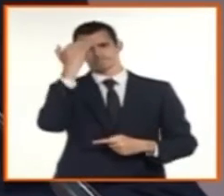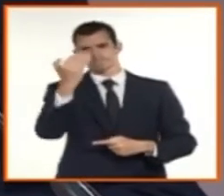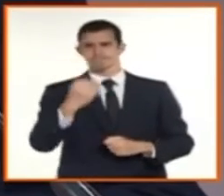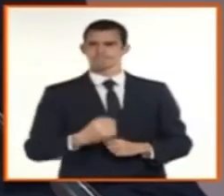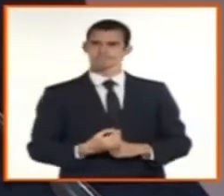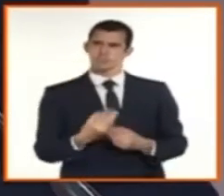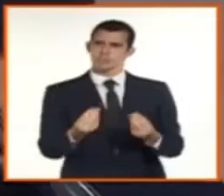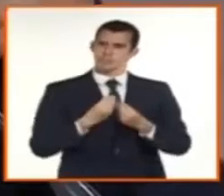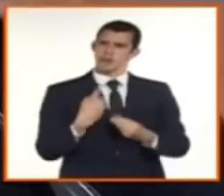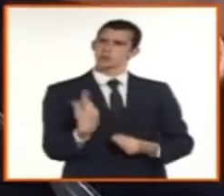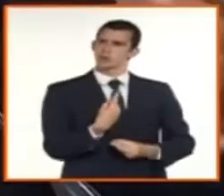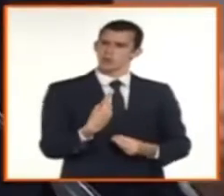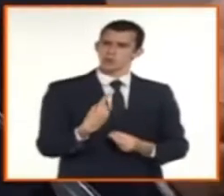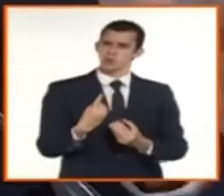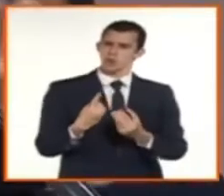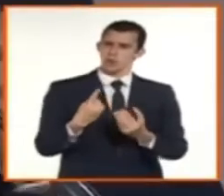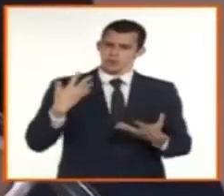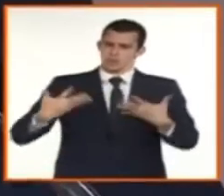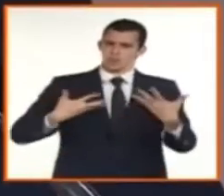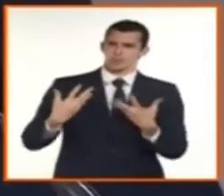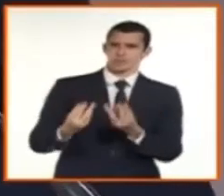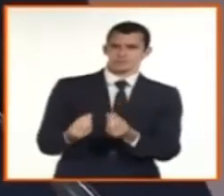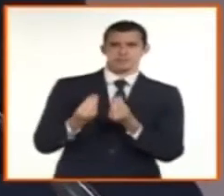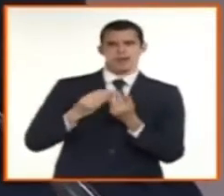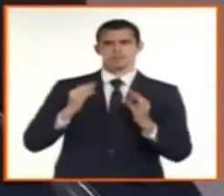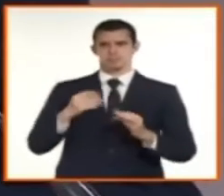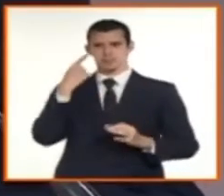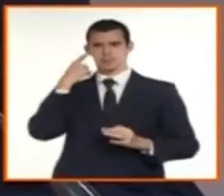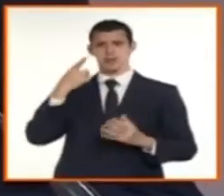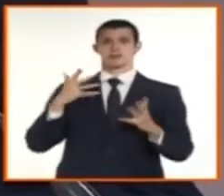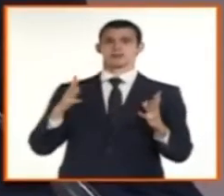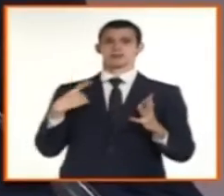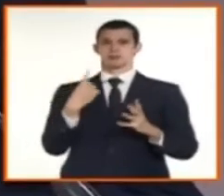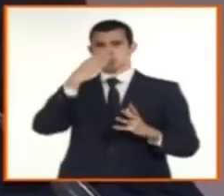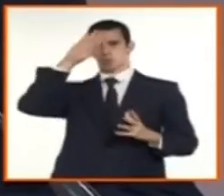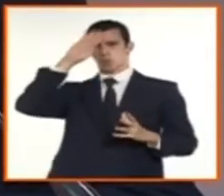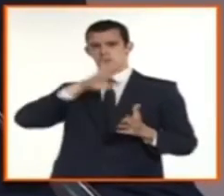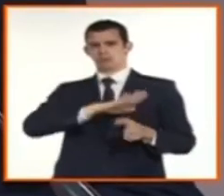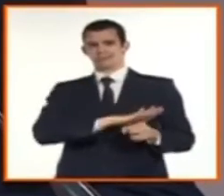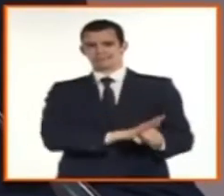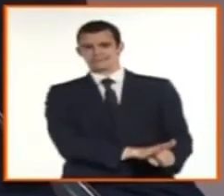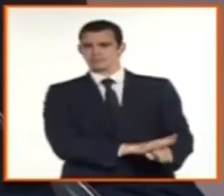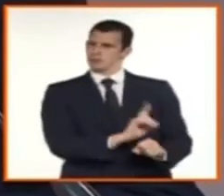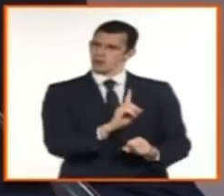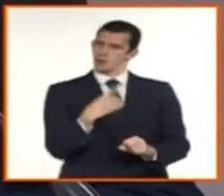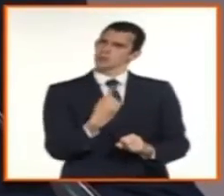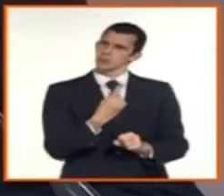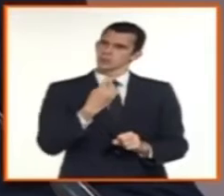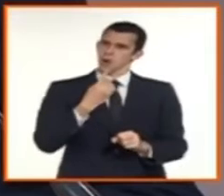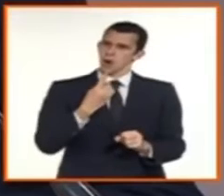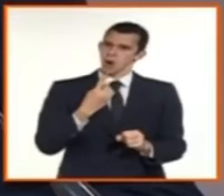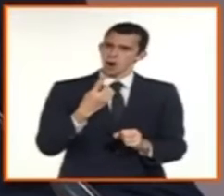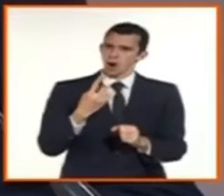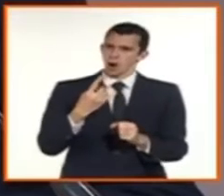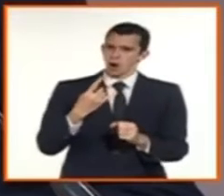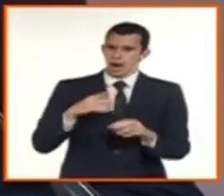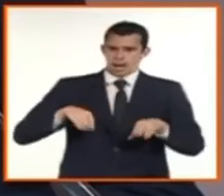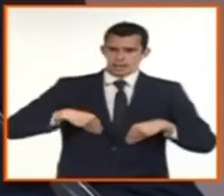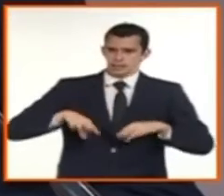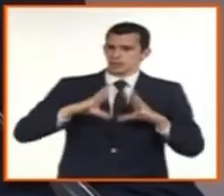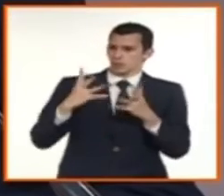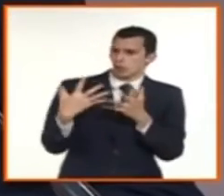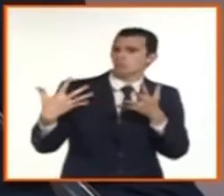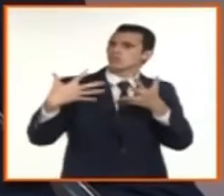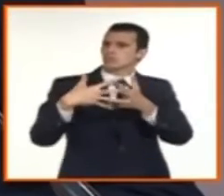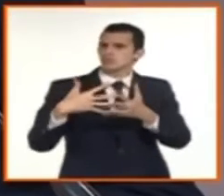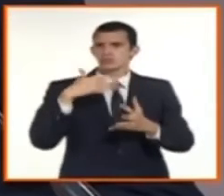desarrollo luego cuando no un compromiso con la doble vez sino un compromiso con el pueblo cubano y nosotros en